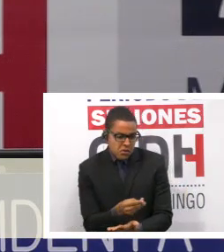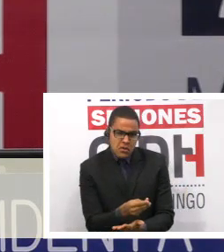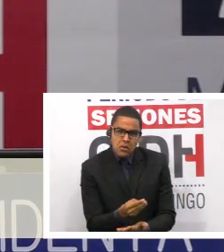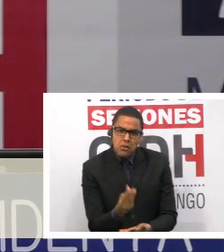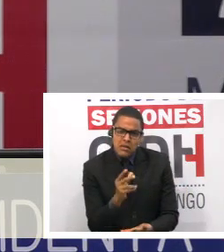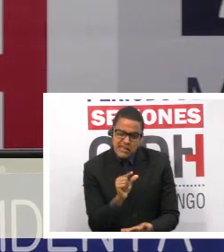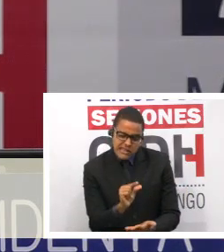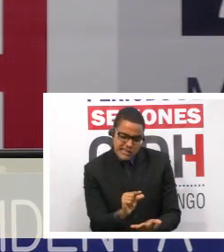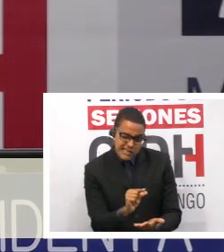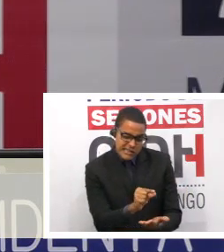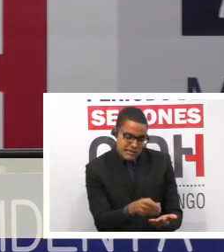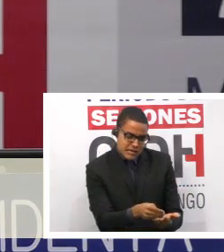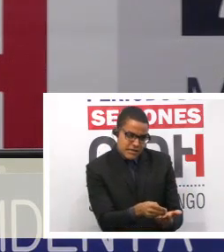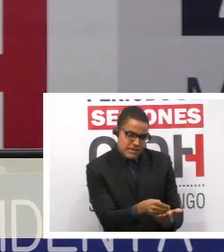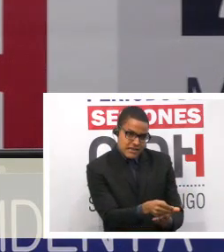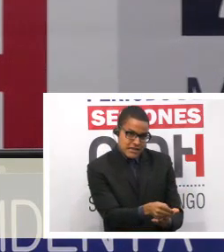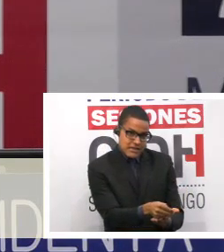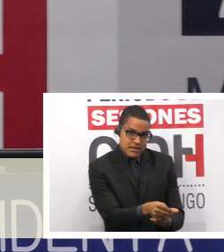es